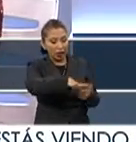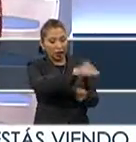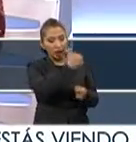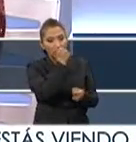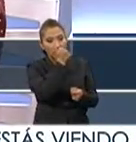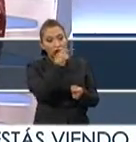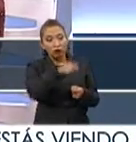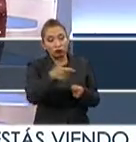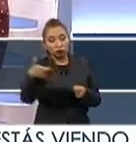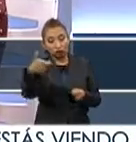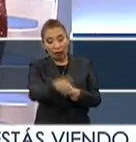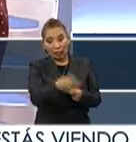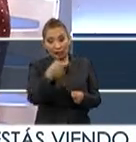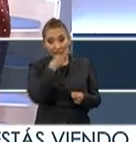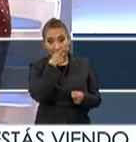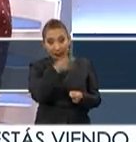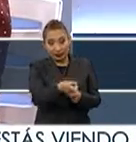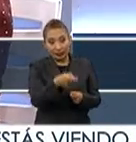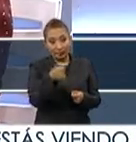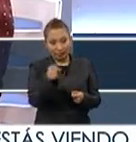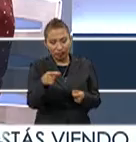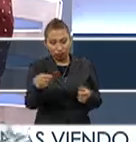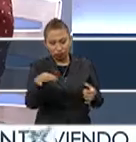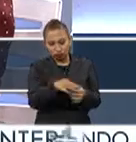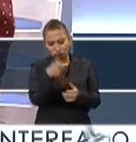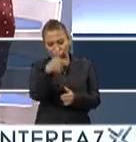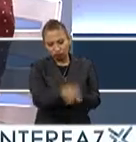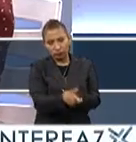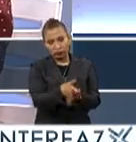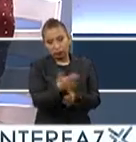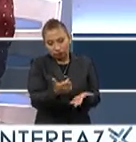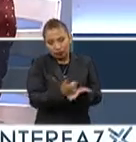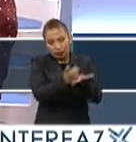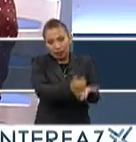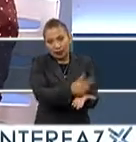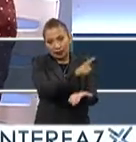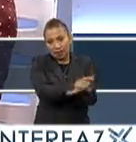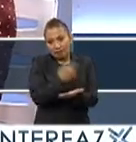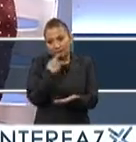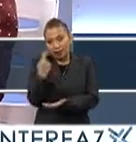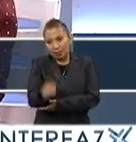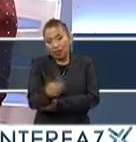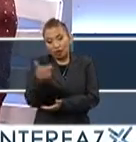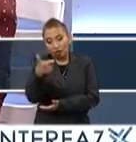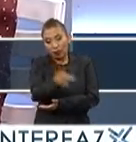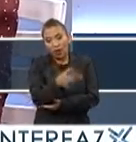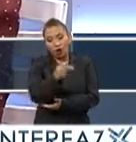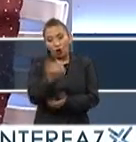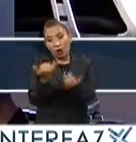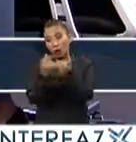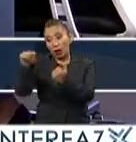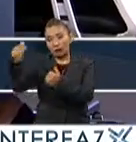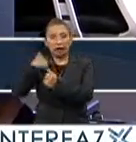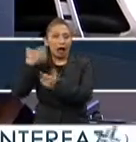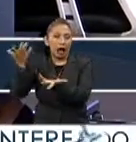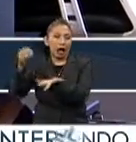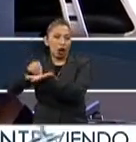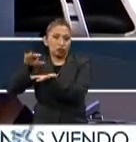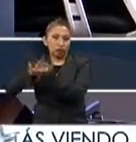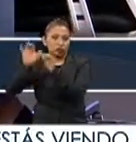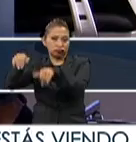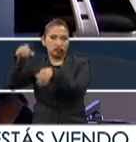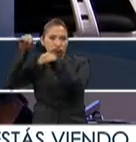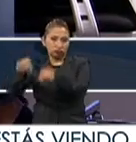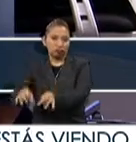¿no? Tanto el sueldo que decíamos, que es parte de la ley. Un sueldo, ¿no? que obviamente no es igual a alguien que ya contratan, pero